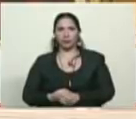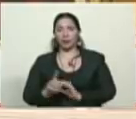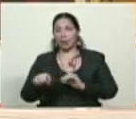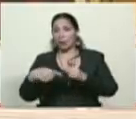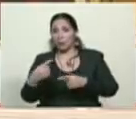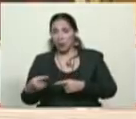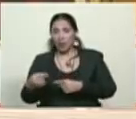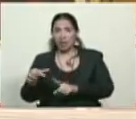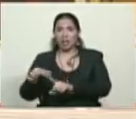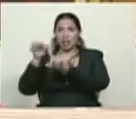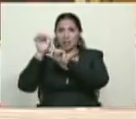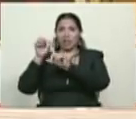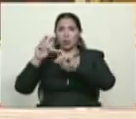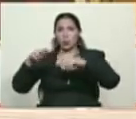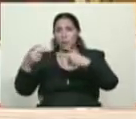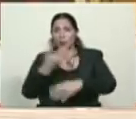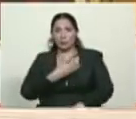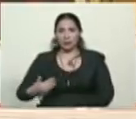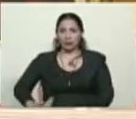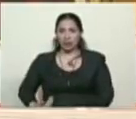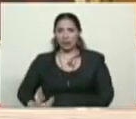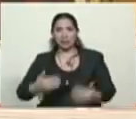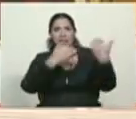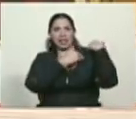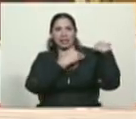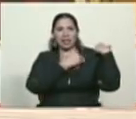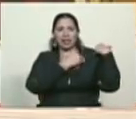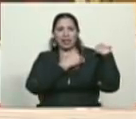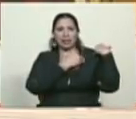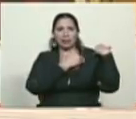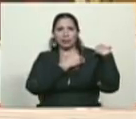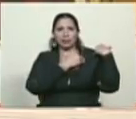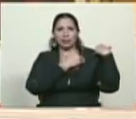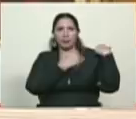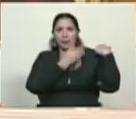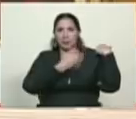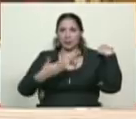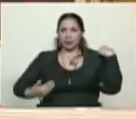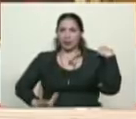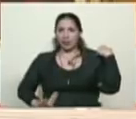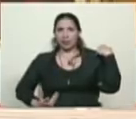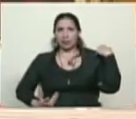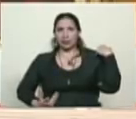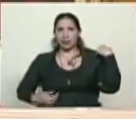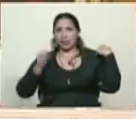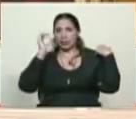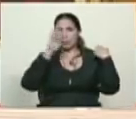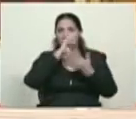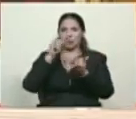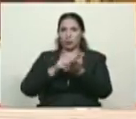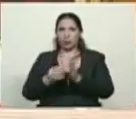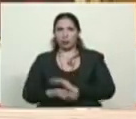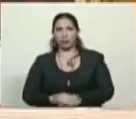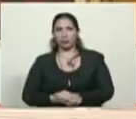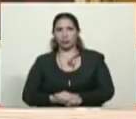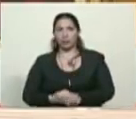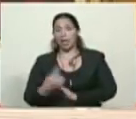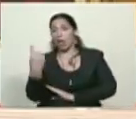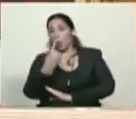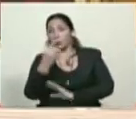nuevo presidente o la nueva presidenta se encargará de la presidencia de la República el presidente o presidente de la Asamblea Nacional. Es la